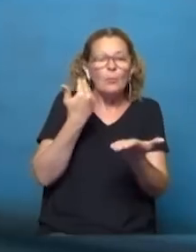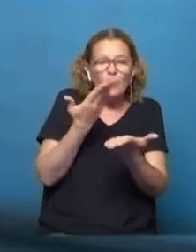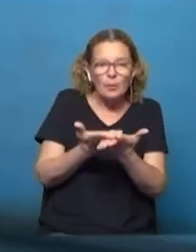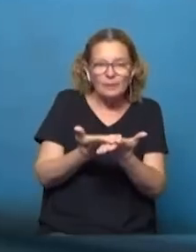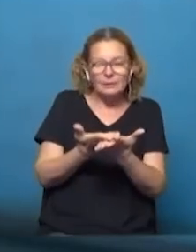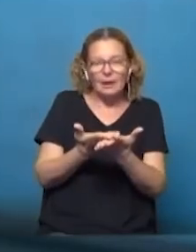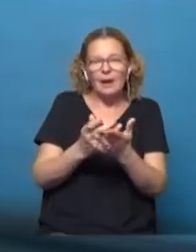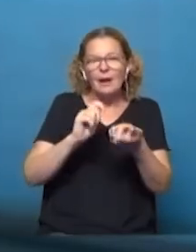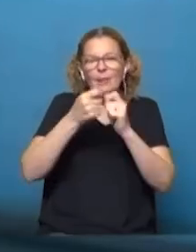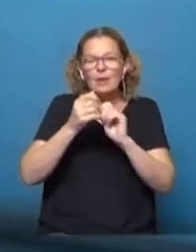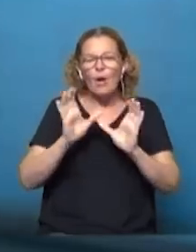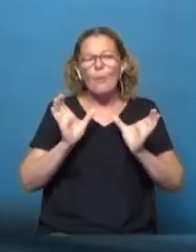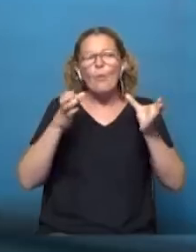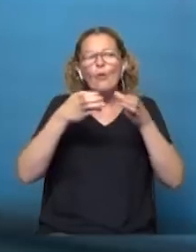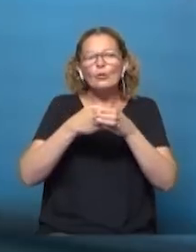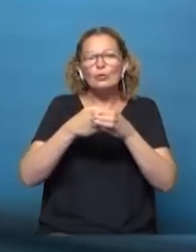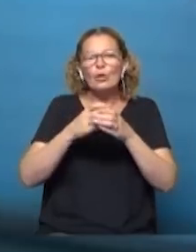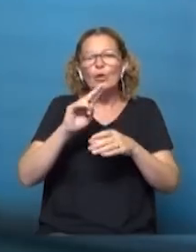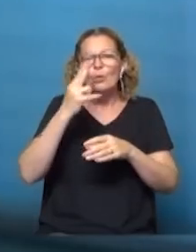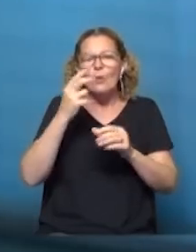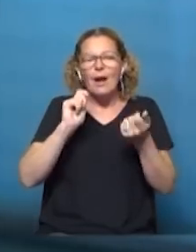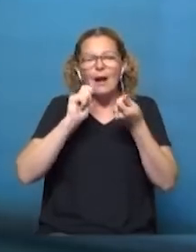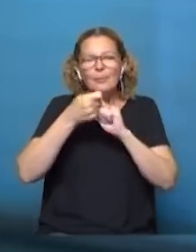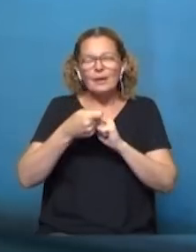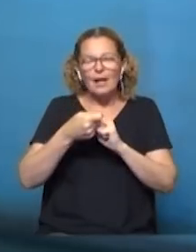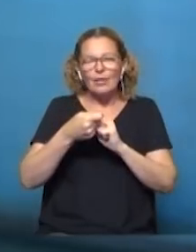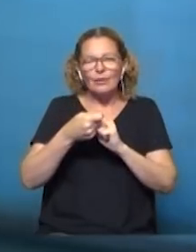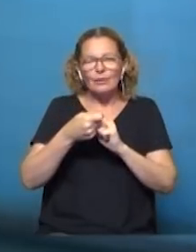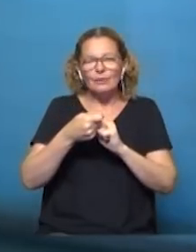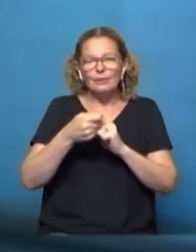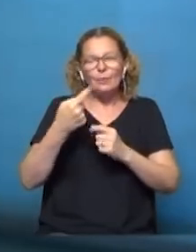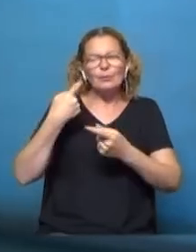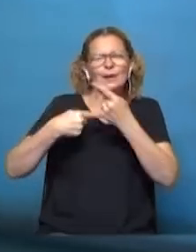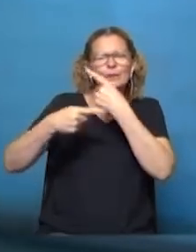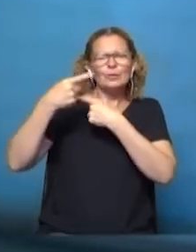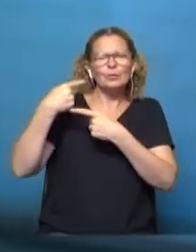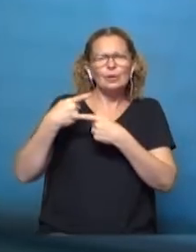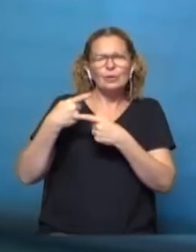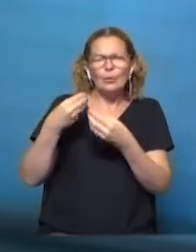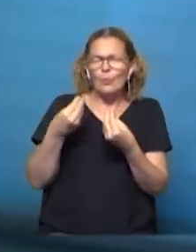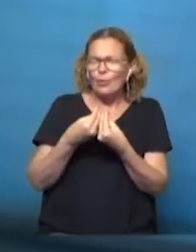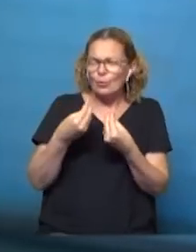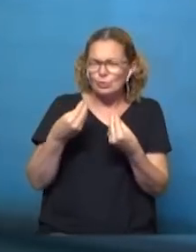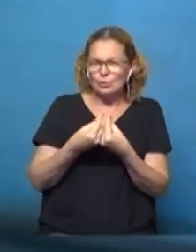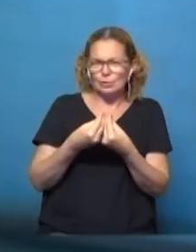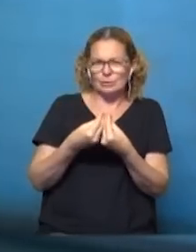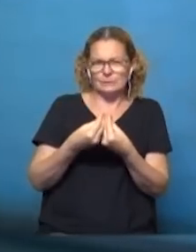ha cambiado el mundo ha cambiado el Uruguay en algunos casos se retrocedido extraordinariamente